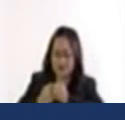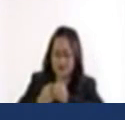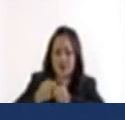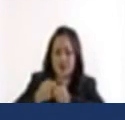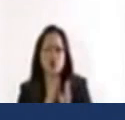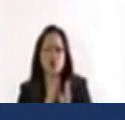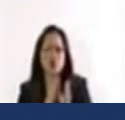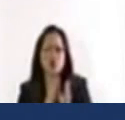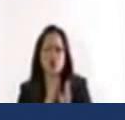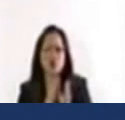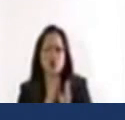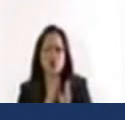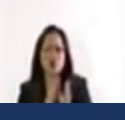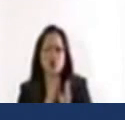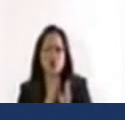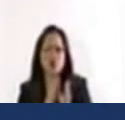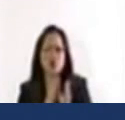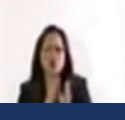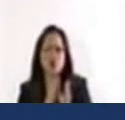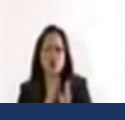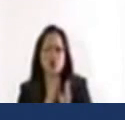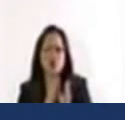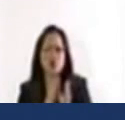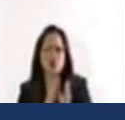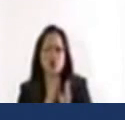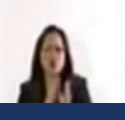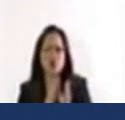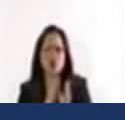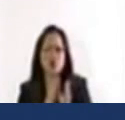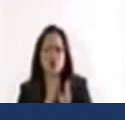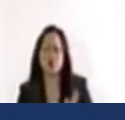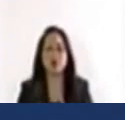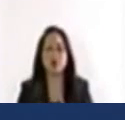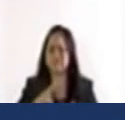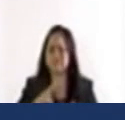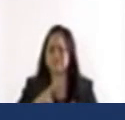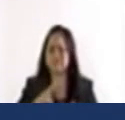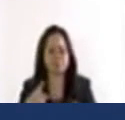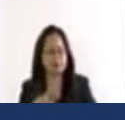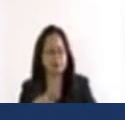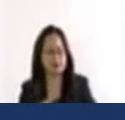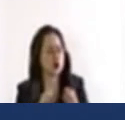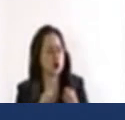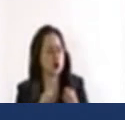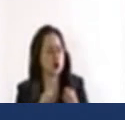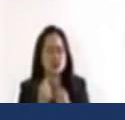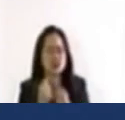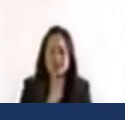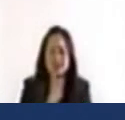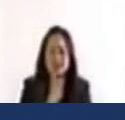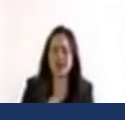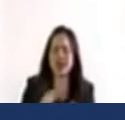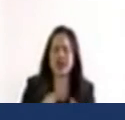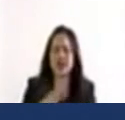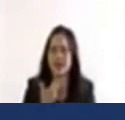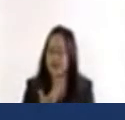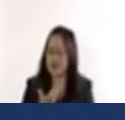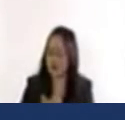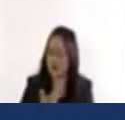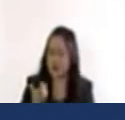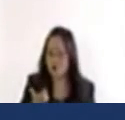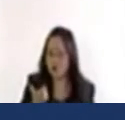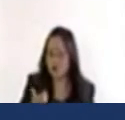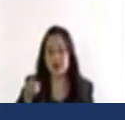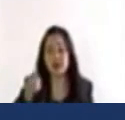otras funciones la de llevar a cabo los procesos de conciliación. Este proceso de conciliación, si no